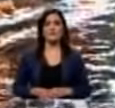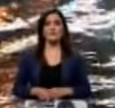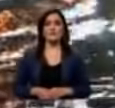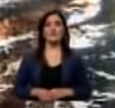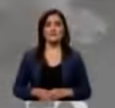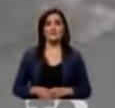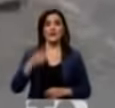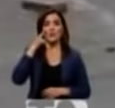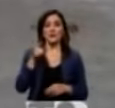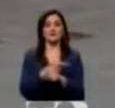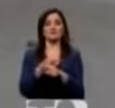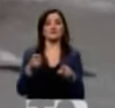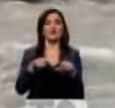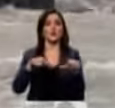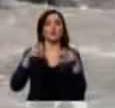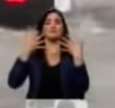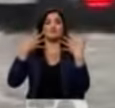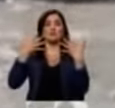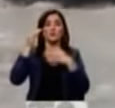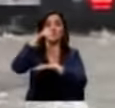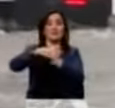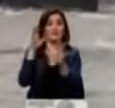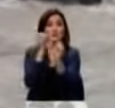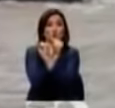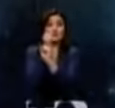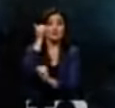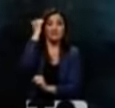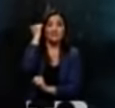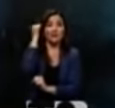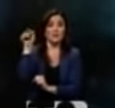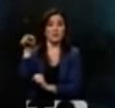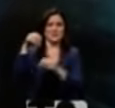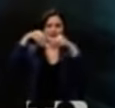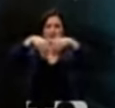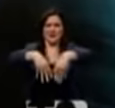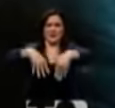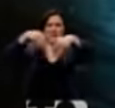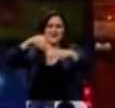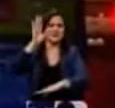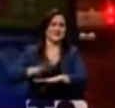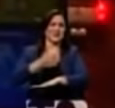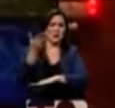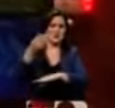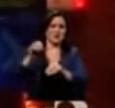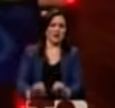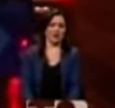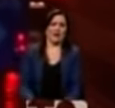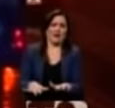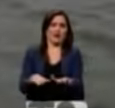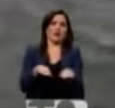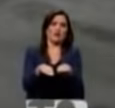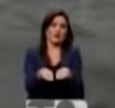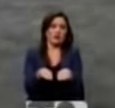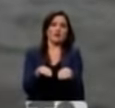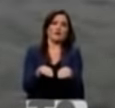Así se encontraban varios sectores de Guayaquil la tarde y noche de ayer, luego de que intensas lluvias provocaran inundaciones y